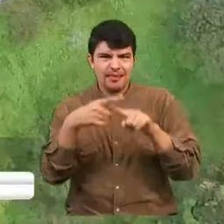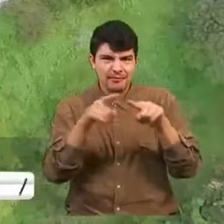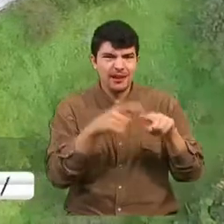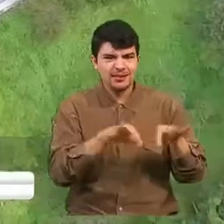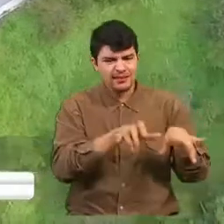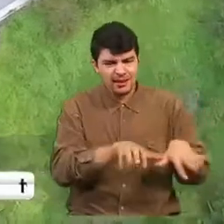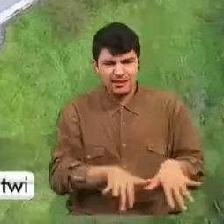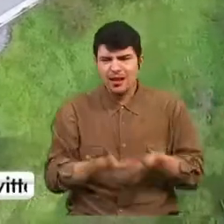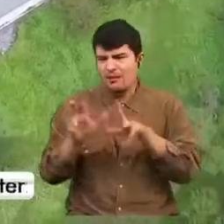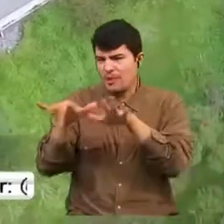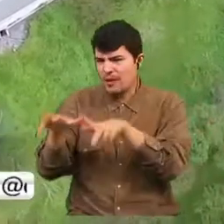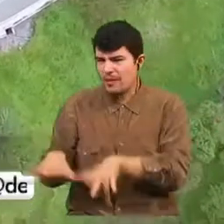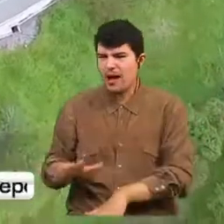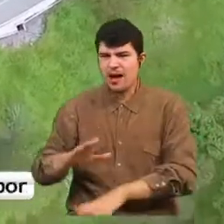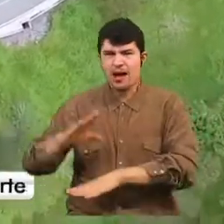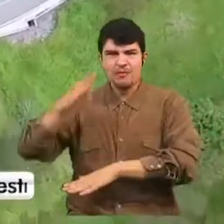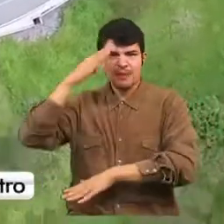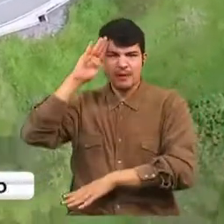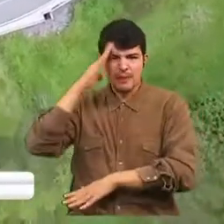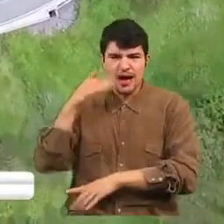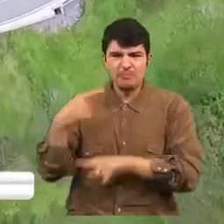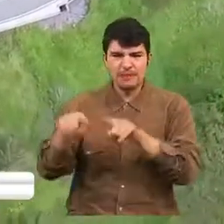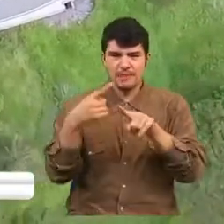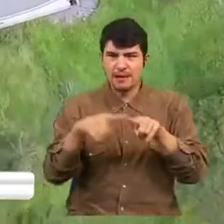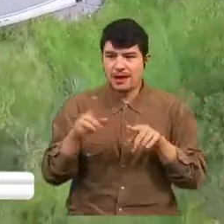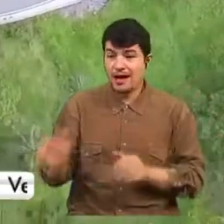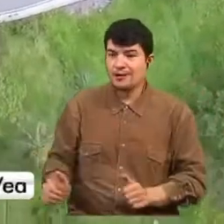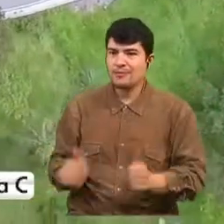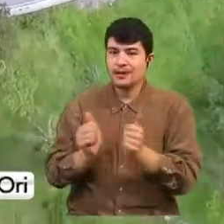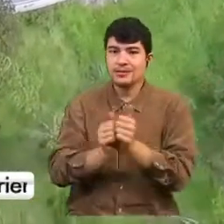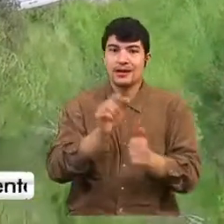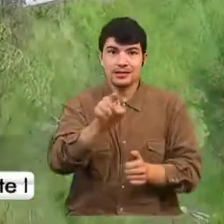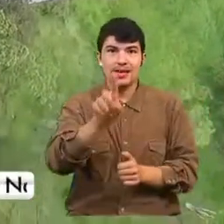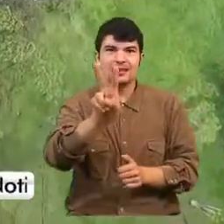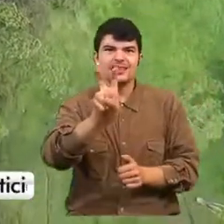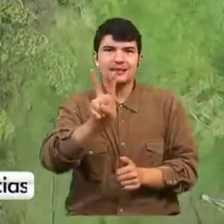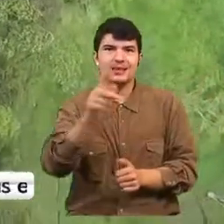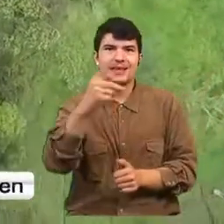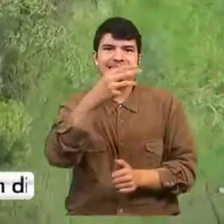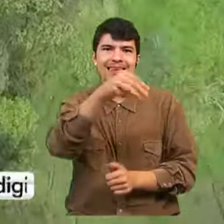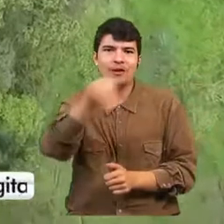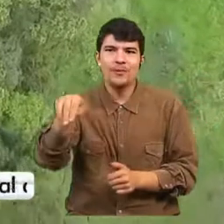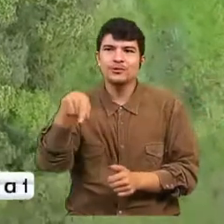las principales autoridades del departamento de Santander. Son más de 17 kilómetros, María Ángel,